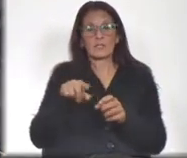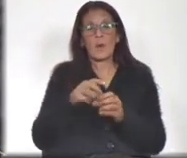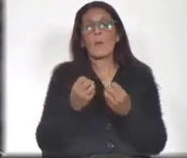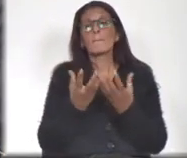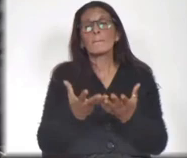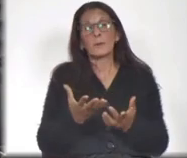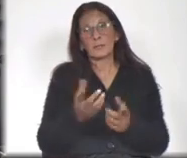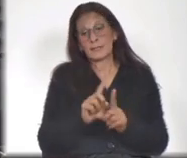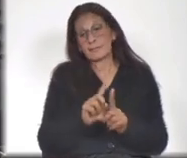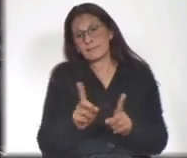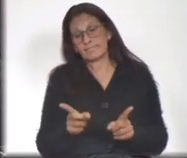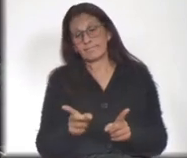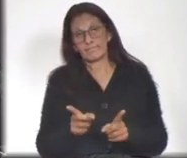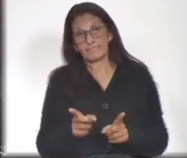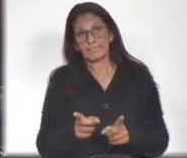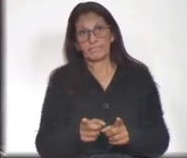no,